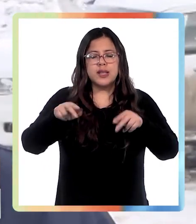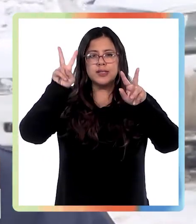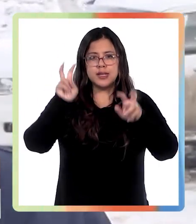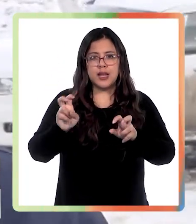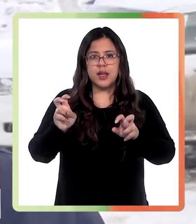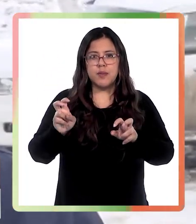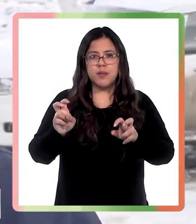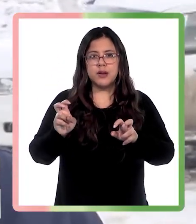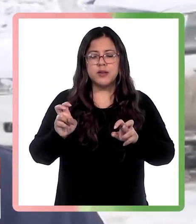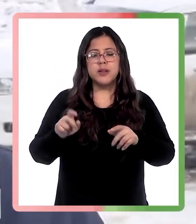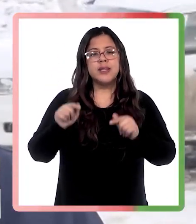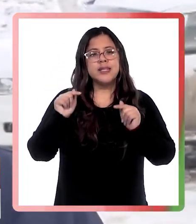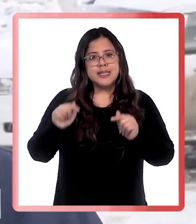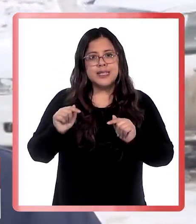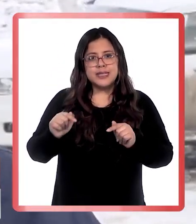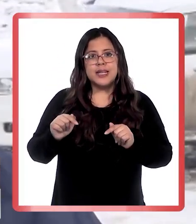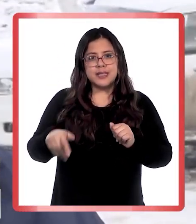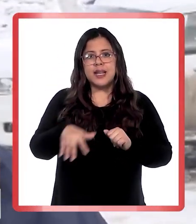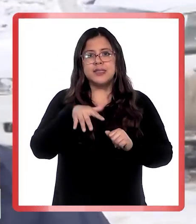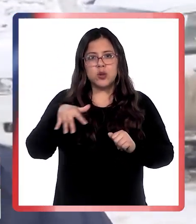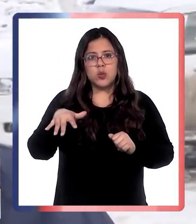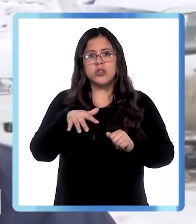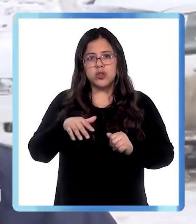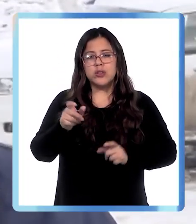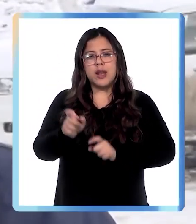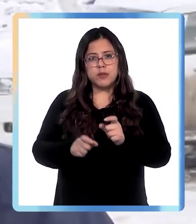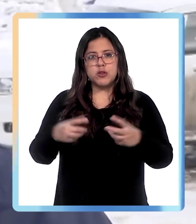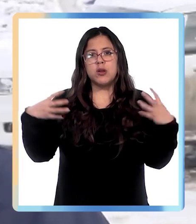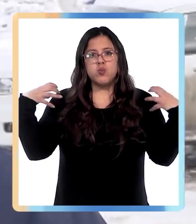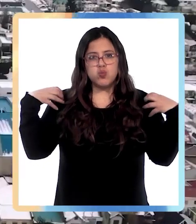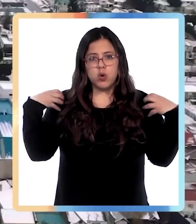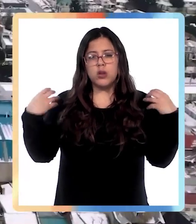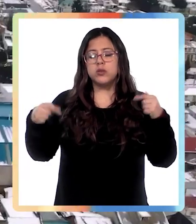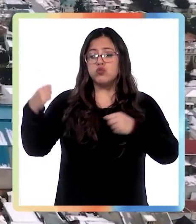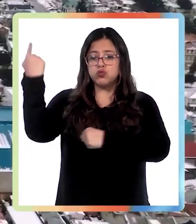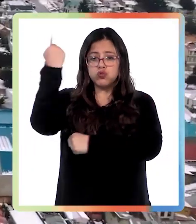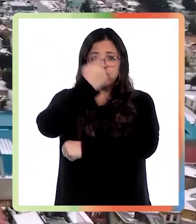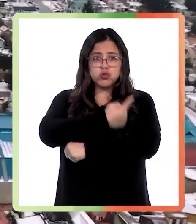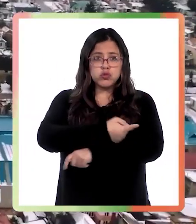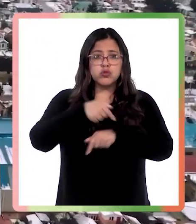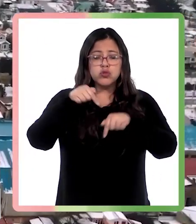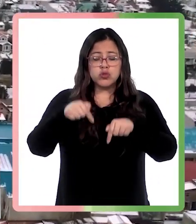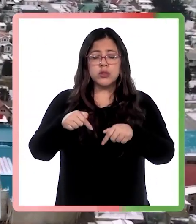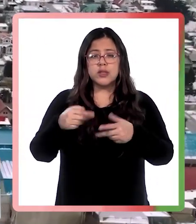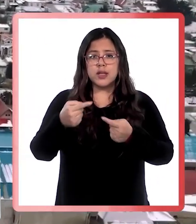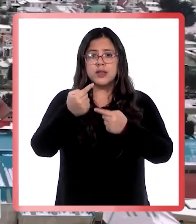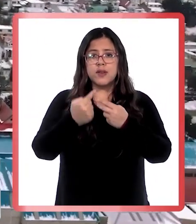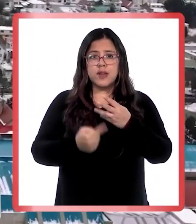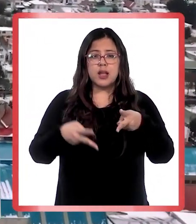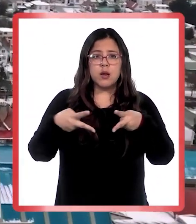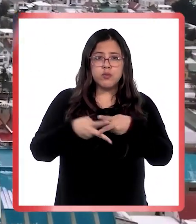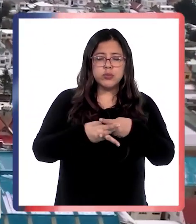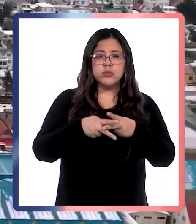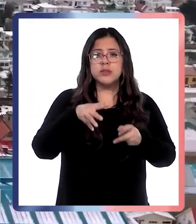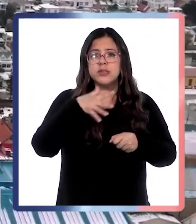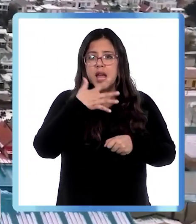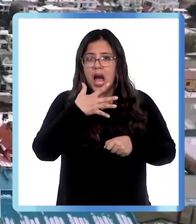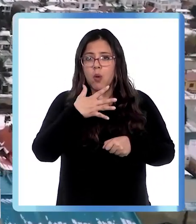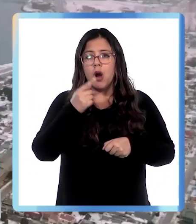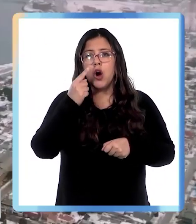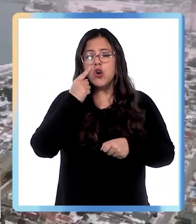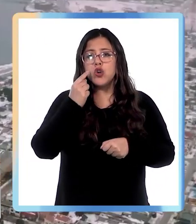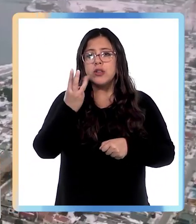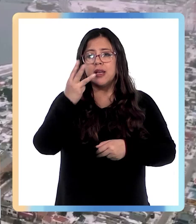importante eso insistiendo Esa esa Esa esa condición del apoyo de la comunidad durante esta jornada se están ejecutando una serie de cortes de